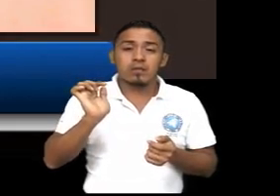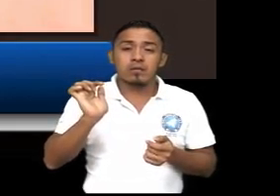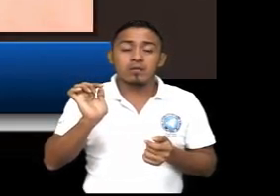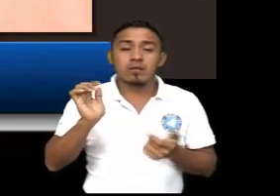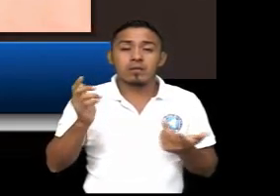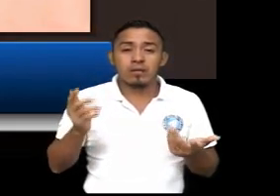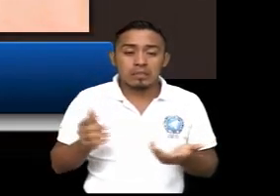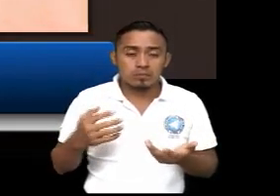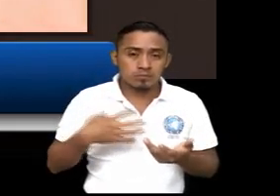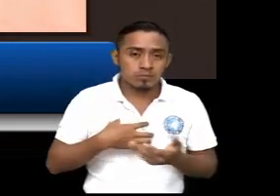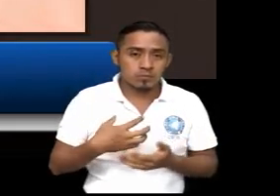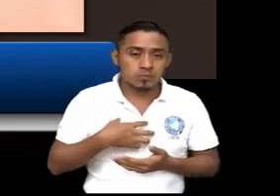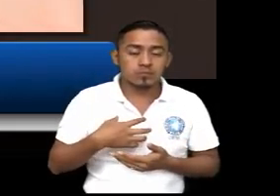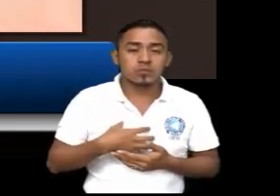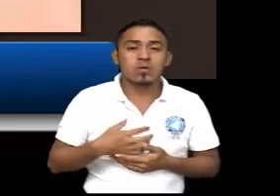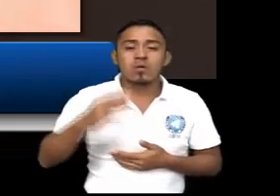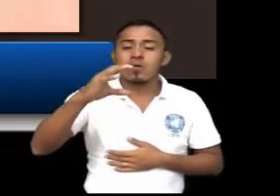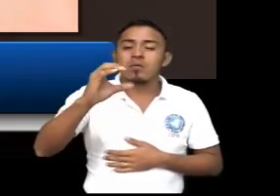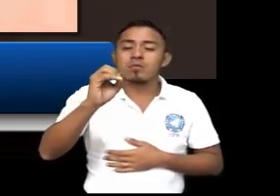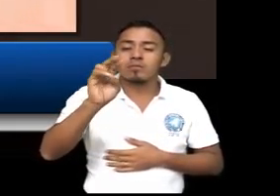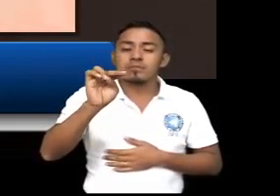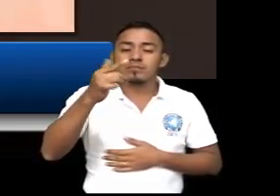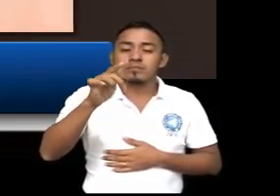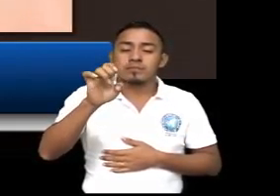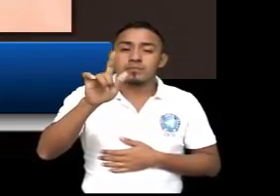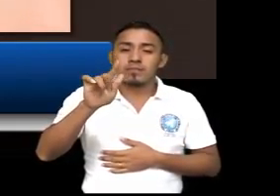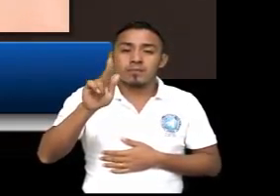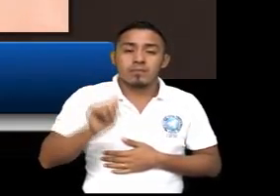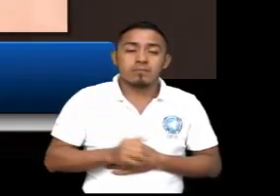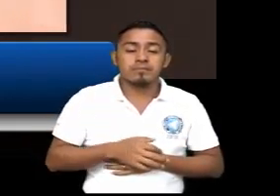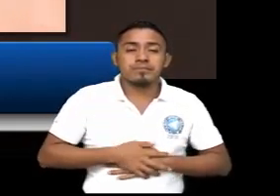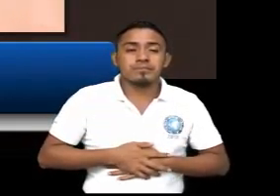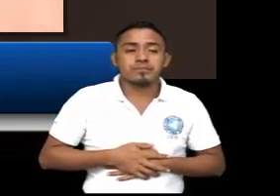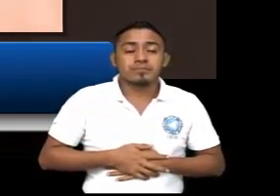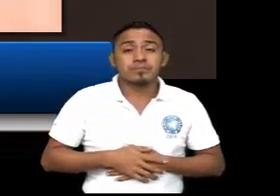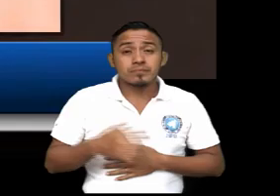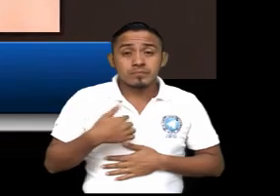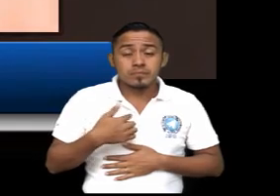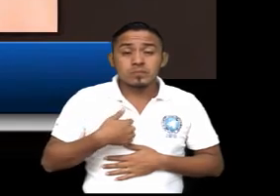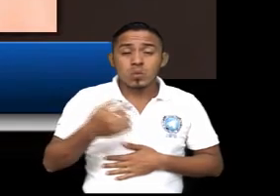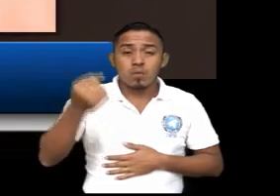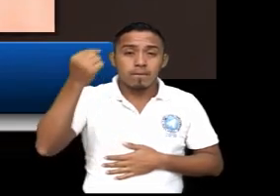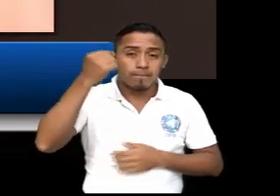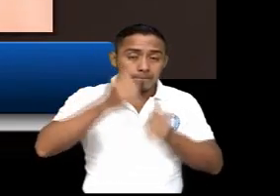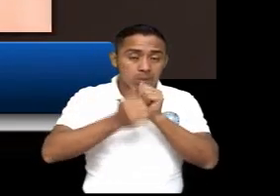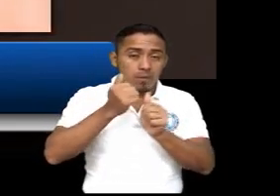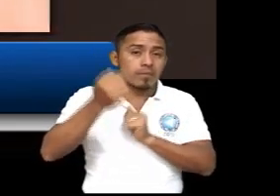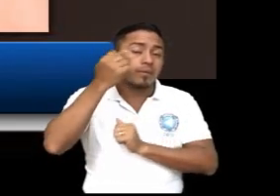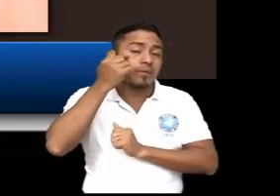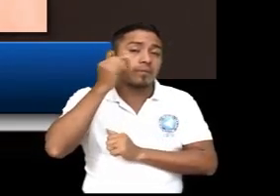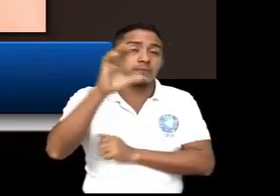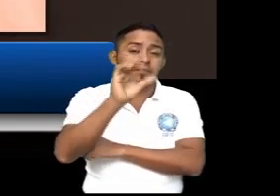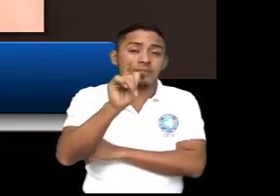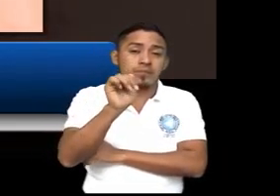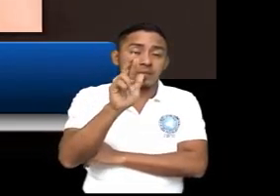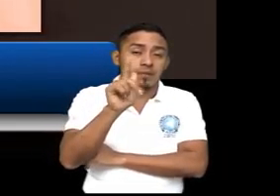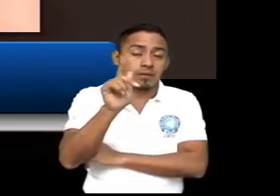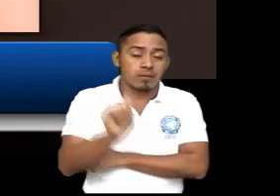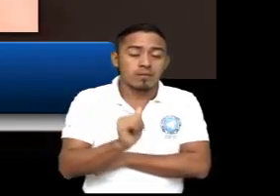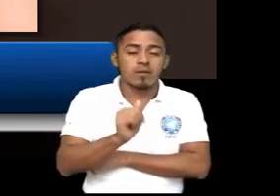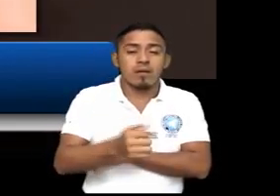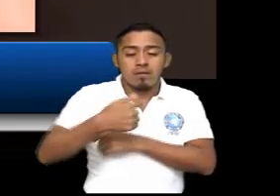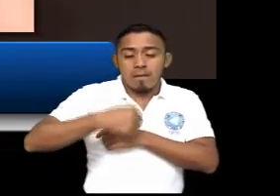catarata congénita, ese niño, su hijo, tiene alta probabilidad, 50%, que también tenga catarata congénita.